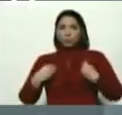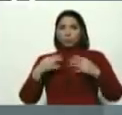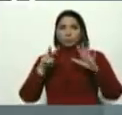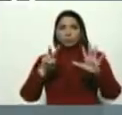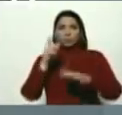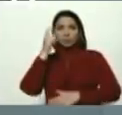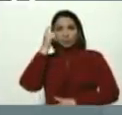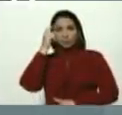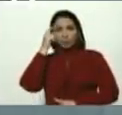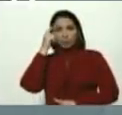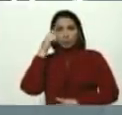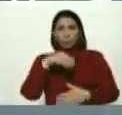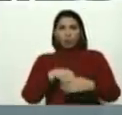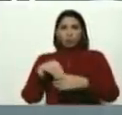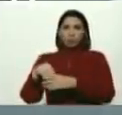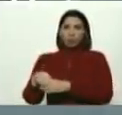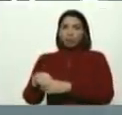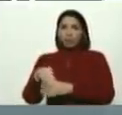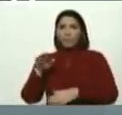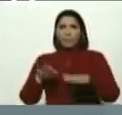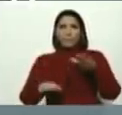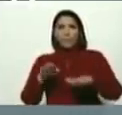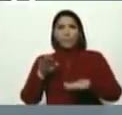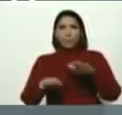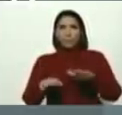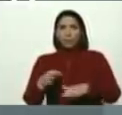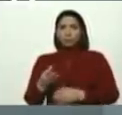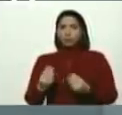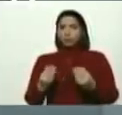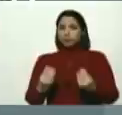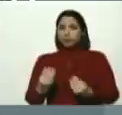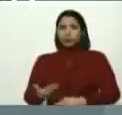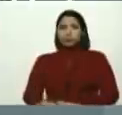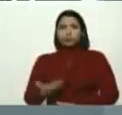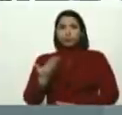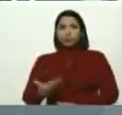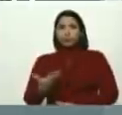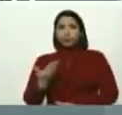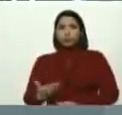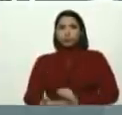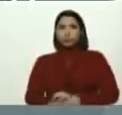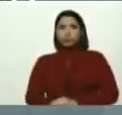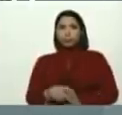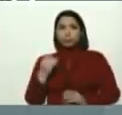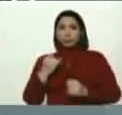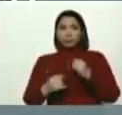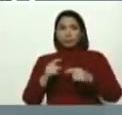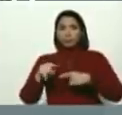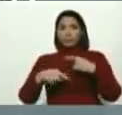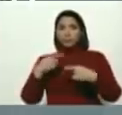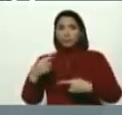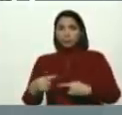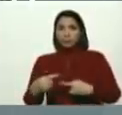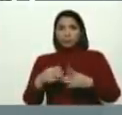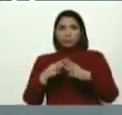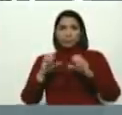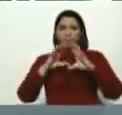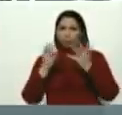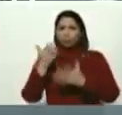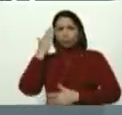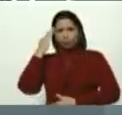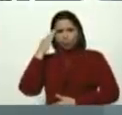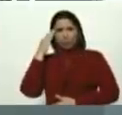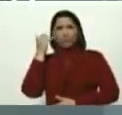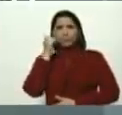sido parcial, pero muy importante, muy importante. Terminan mañana, todo el mundo sabe que